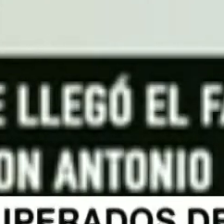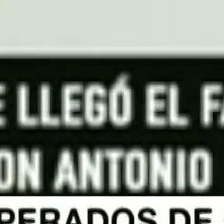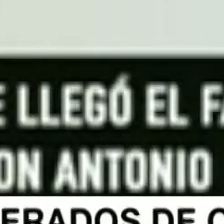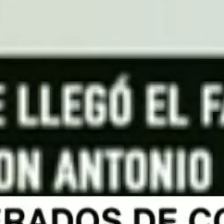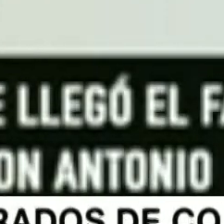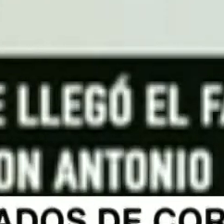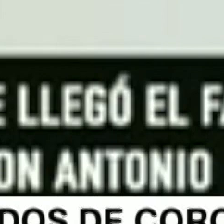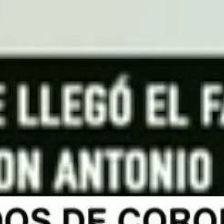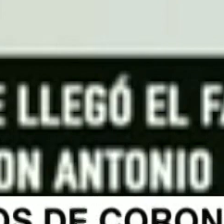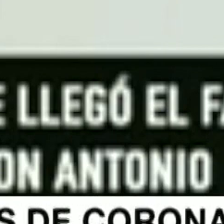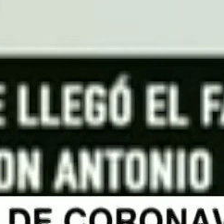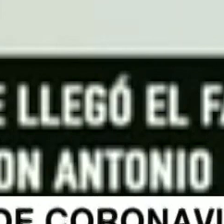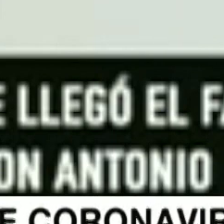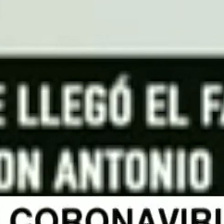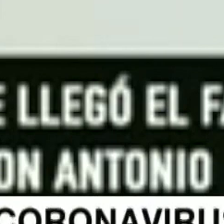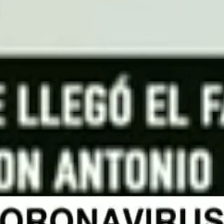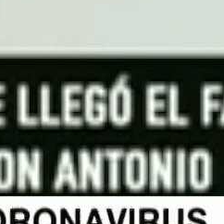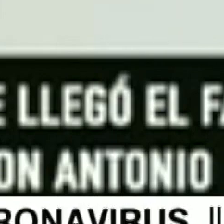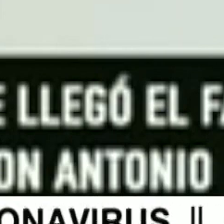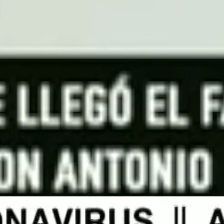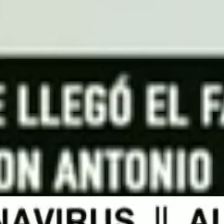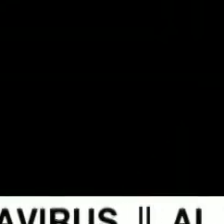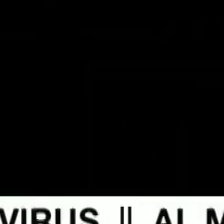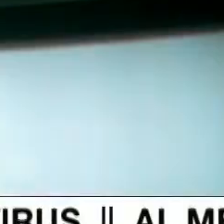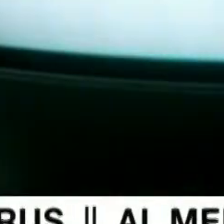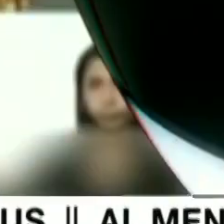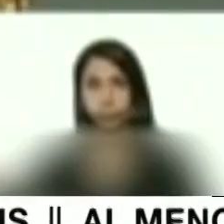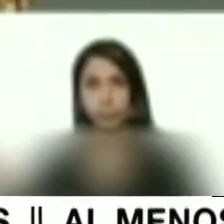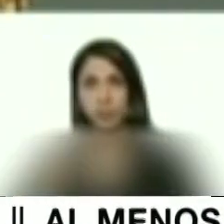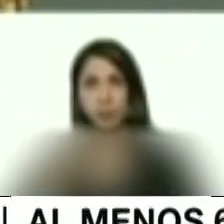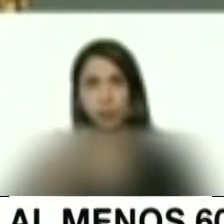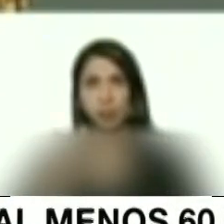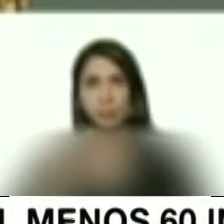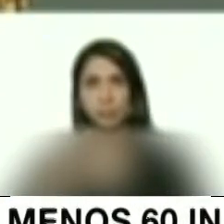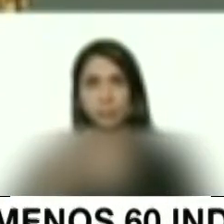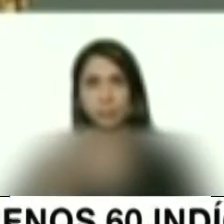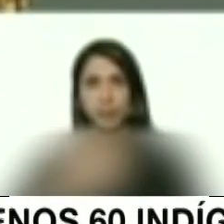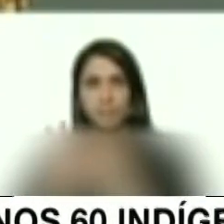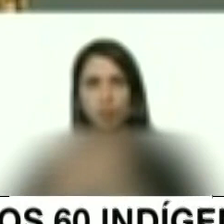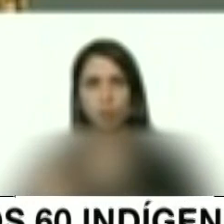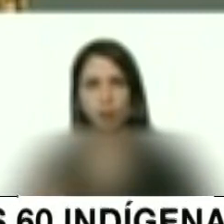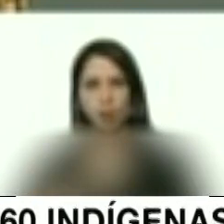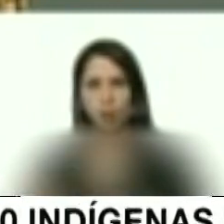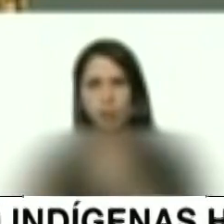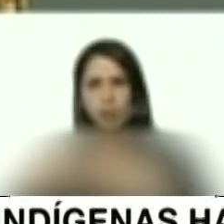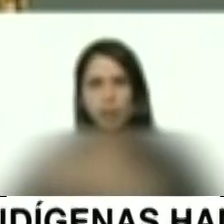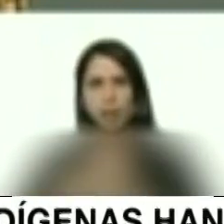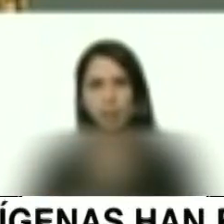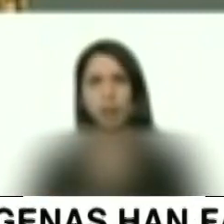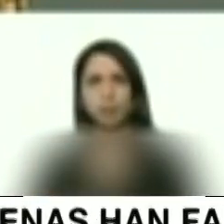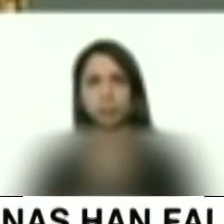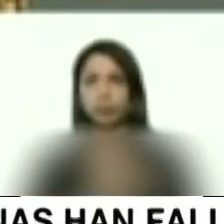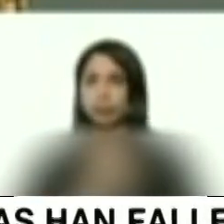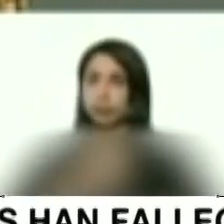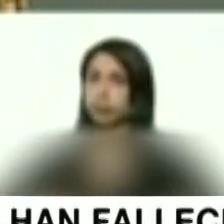y ya fue lo que pasó, que llegó el FAS y hizo toda la operación. De manera coordinada, las